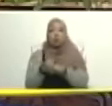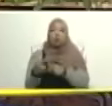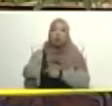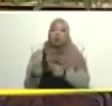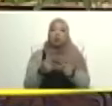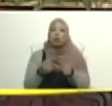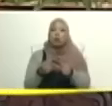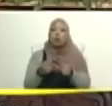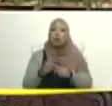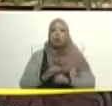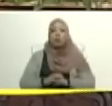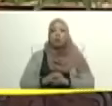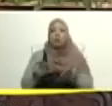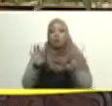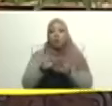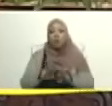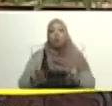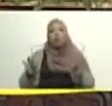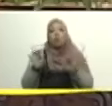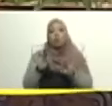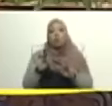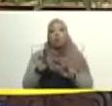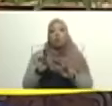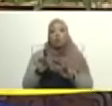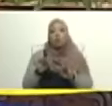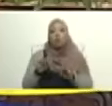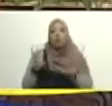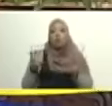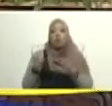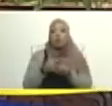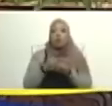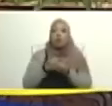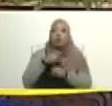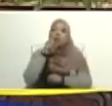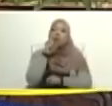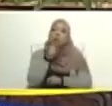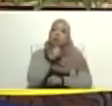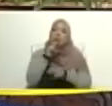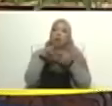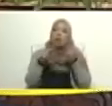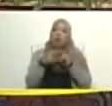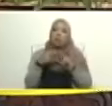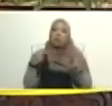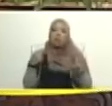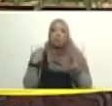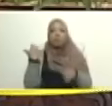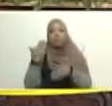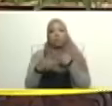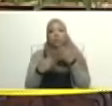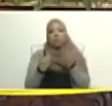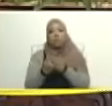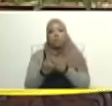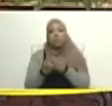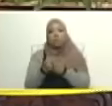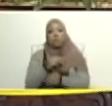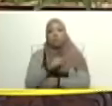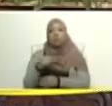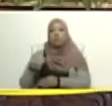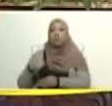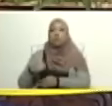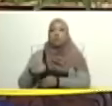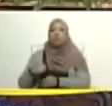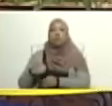economías lícitas, no depredadoras, es el nuevo nombre de la paz. Yo le he llamado sustitución de